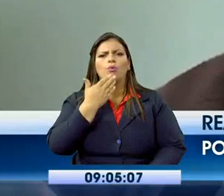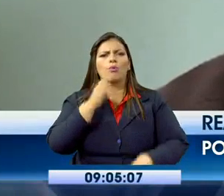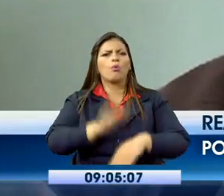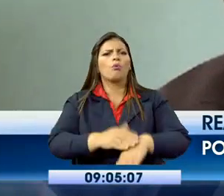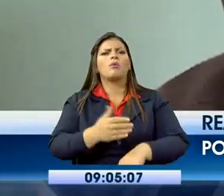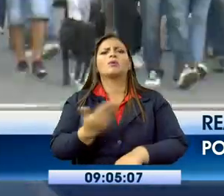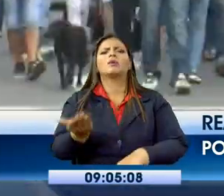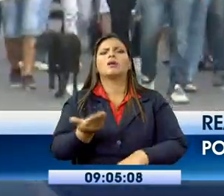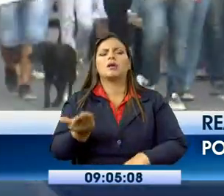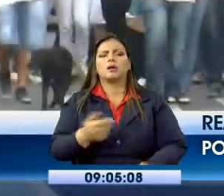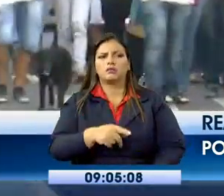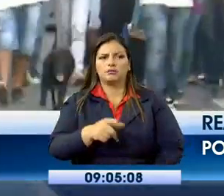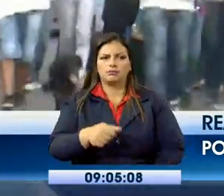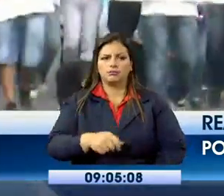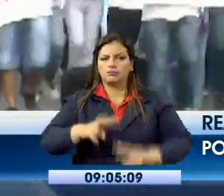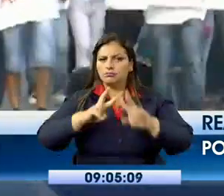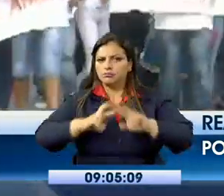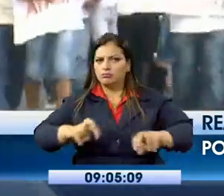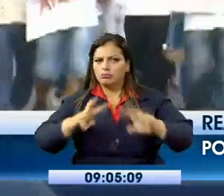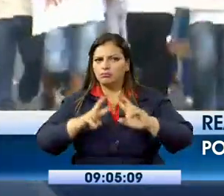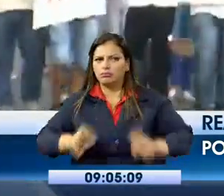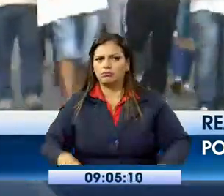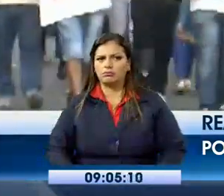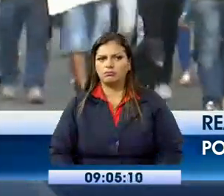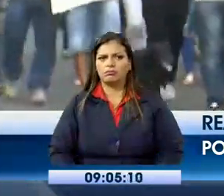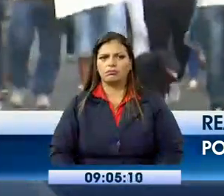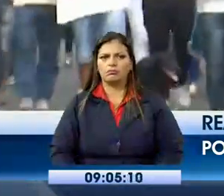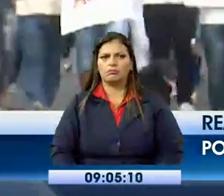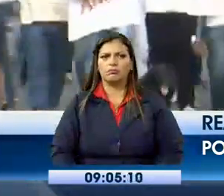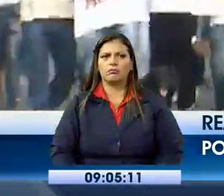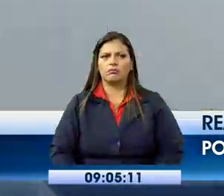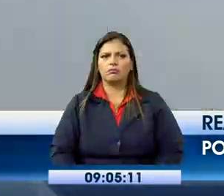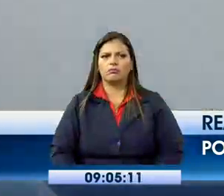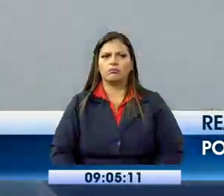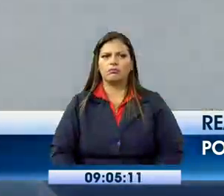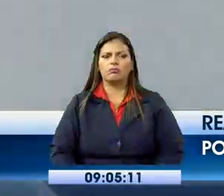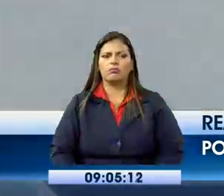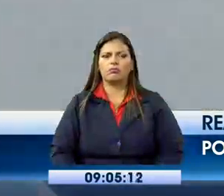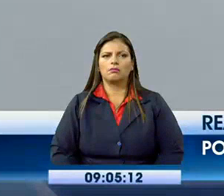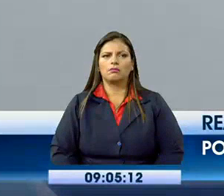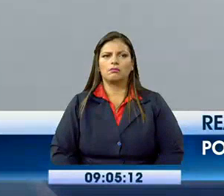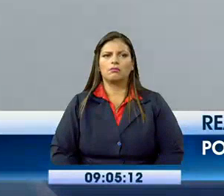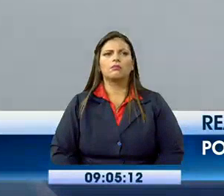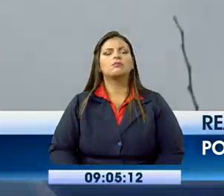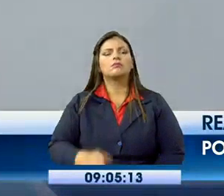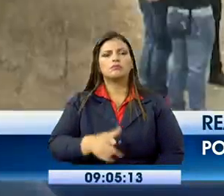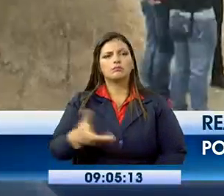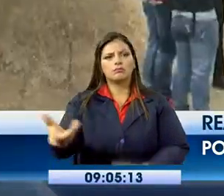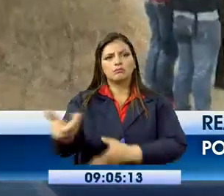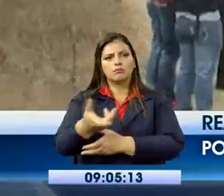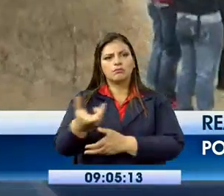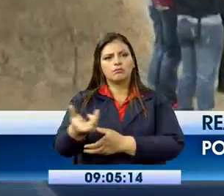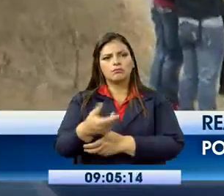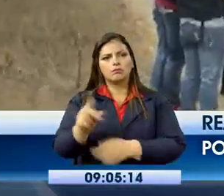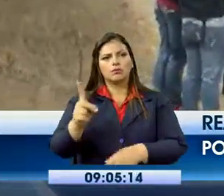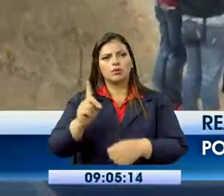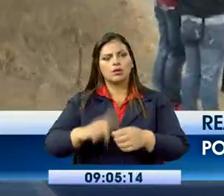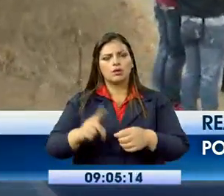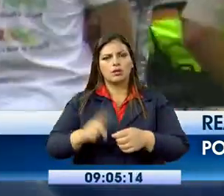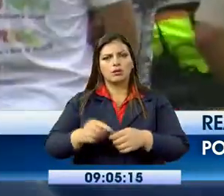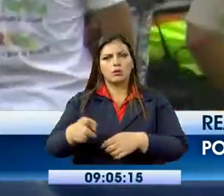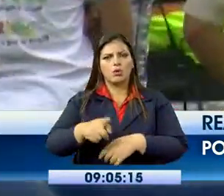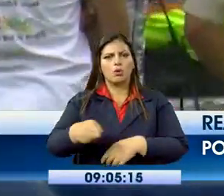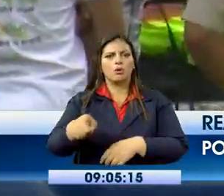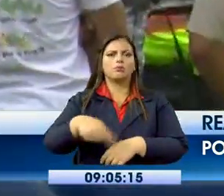a causar este hecho. Tras la muerte, la DINASET está a la espera de los resultados de los bomberos de la ciudad de Quito para saber si antes